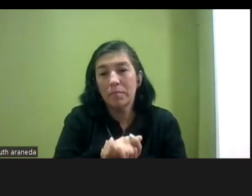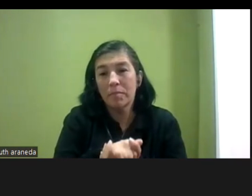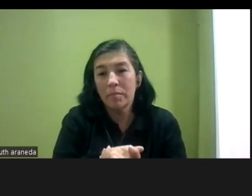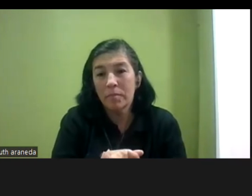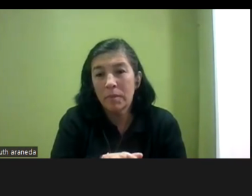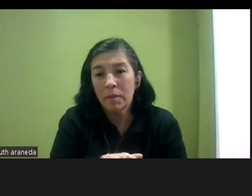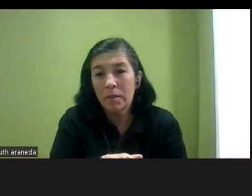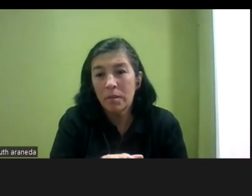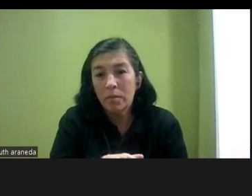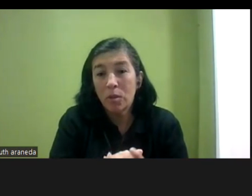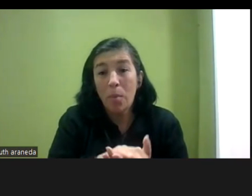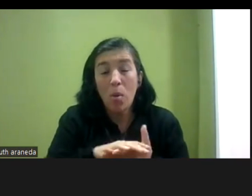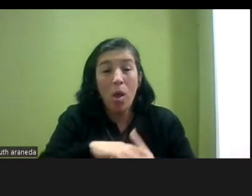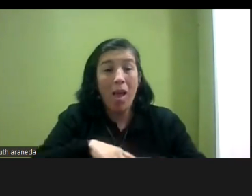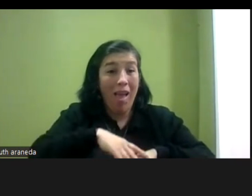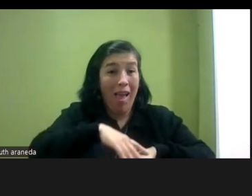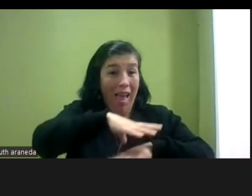de Arica,